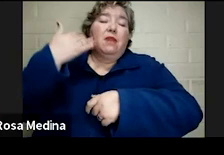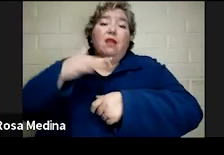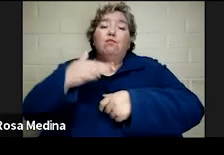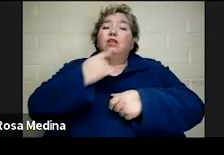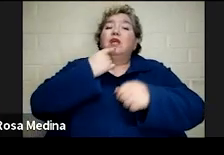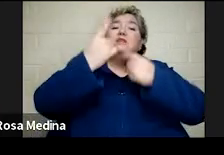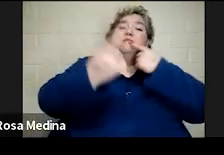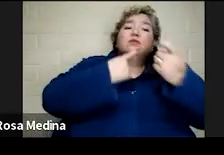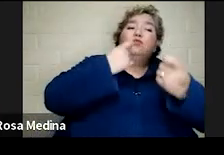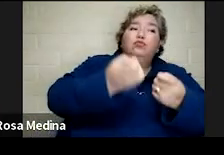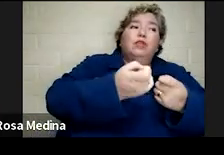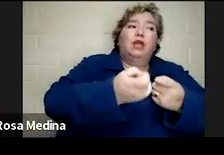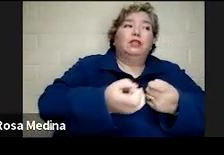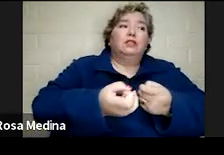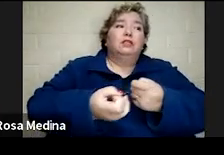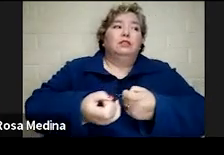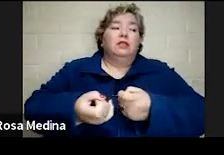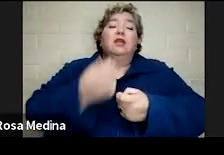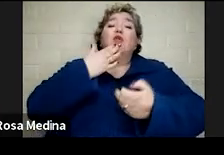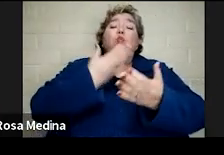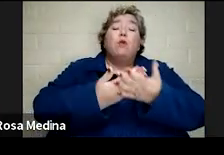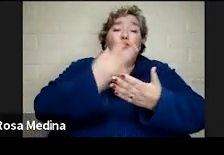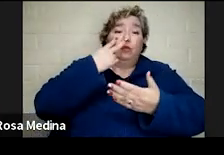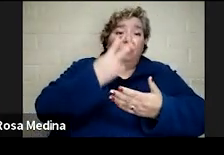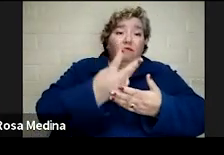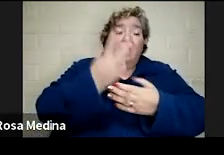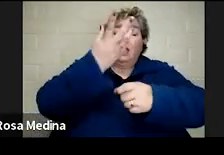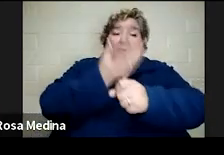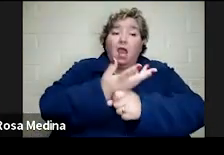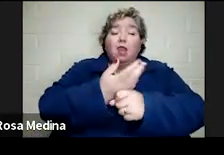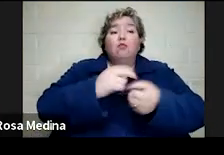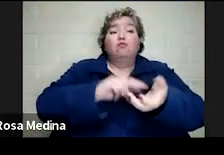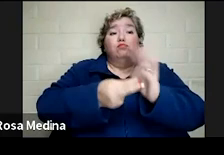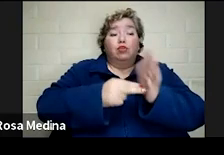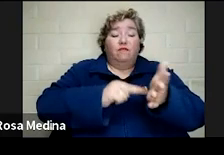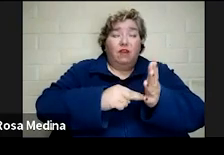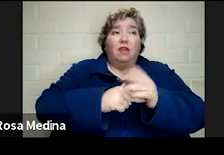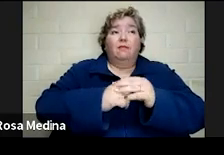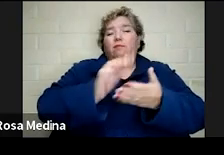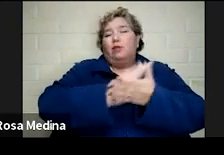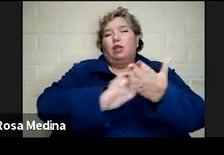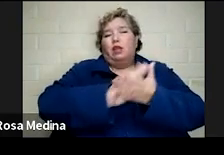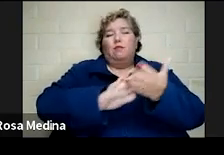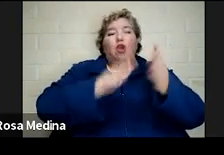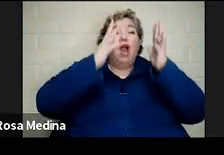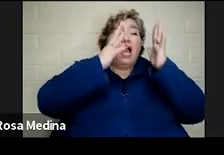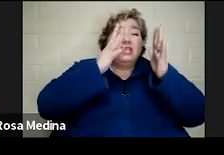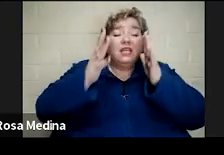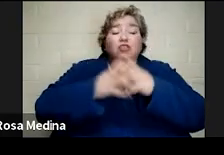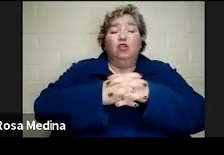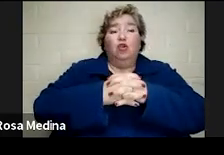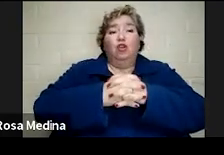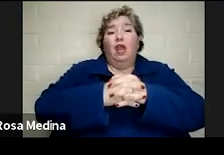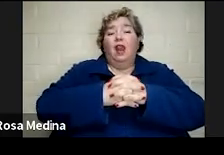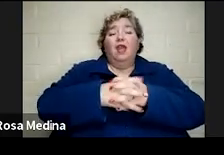cuando se vea que hay una dificultad específica en su perfil cognitivo, como atencional, inteligencia, memoria,